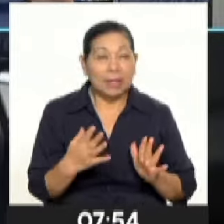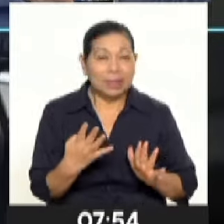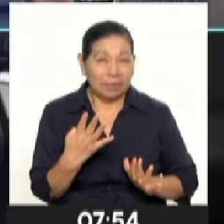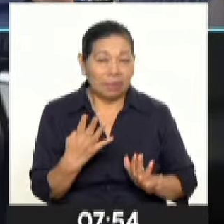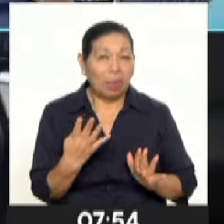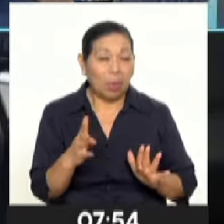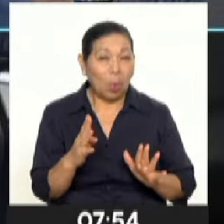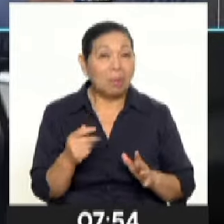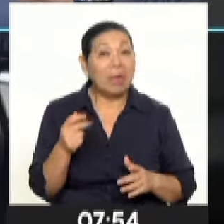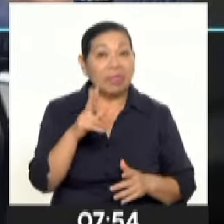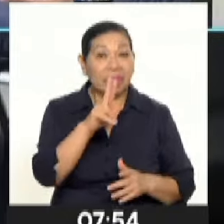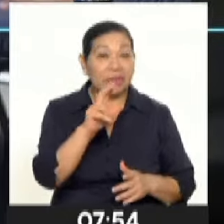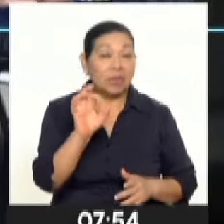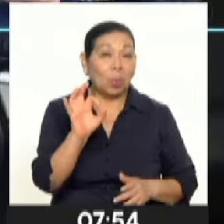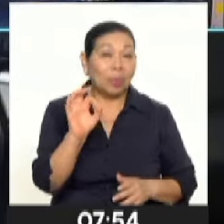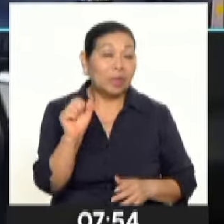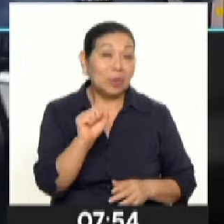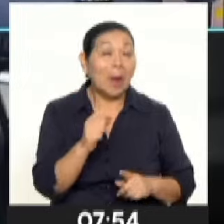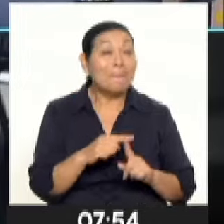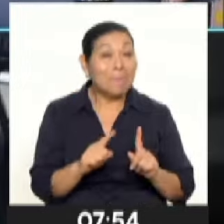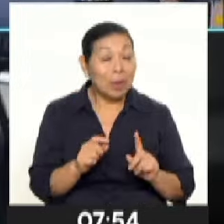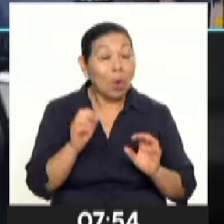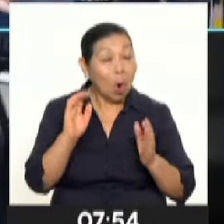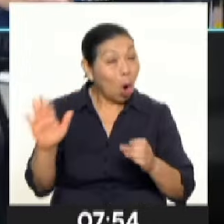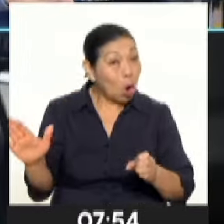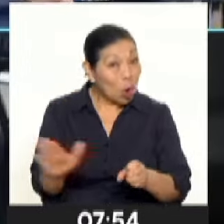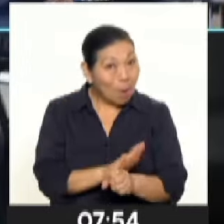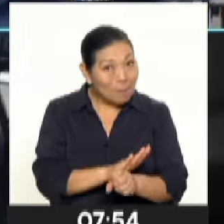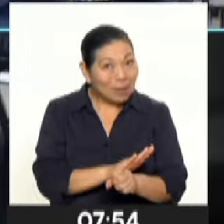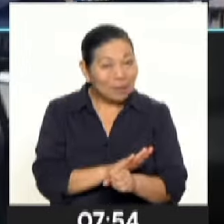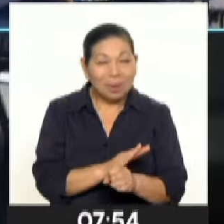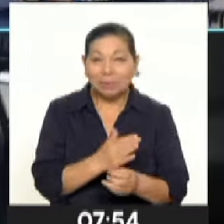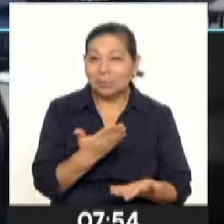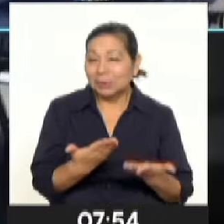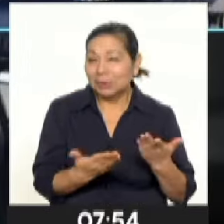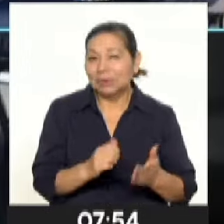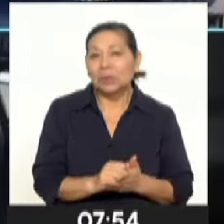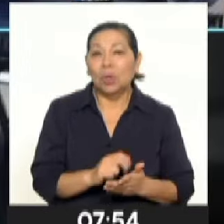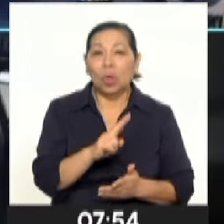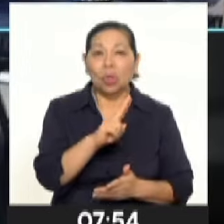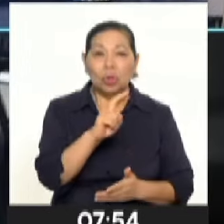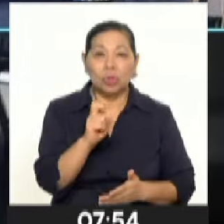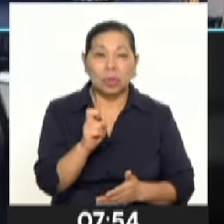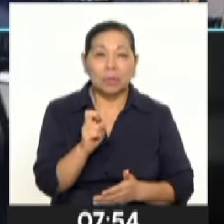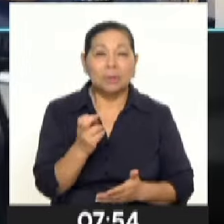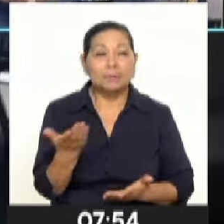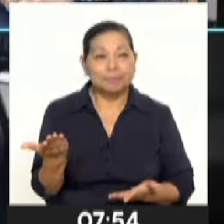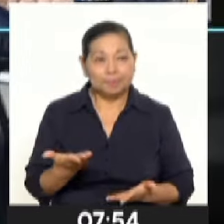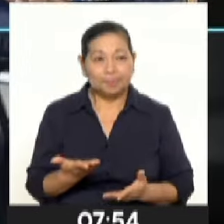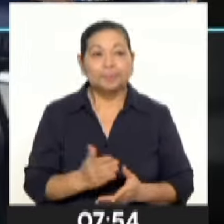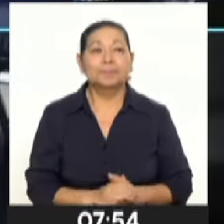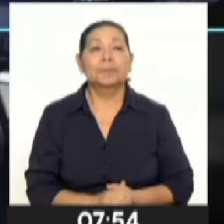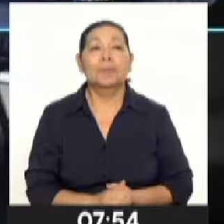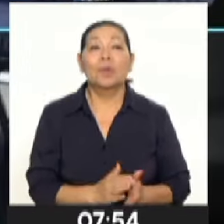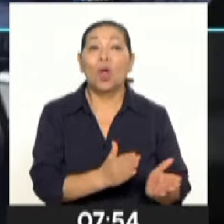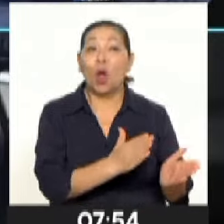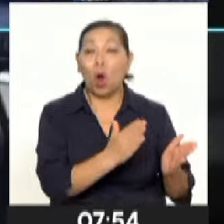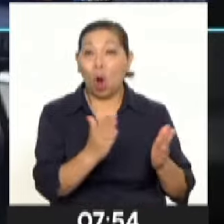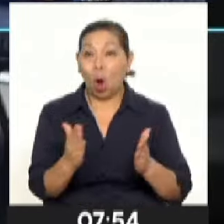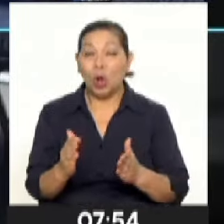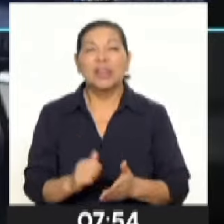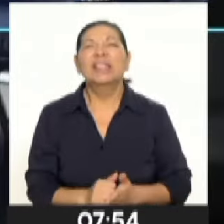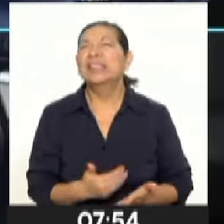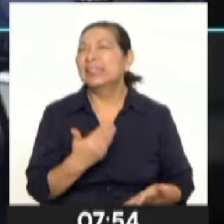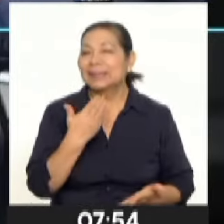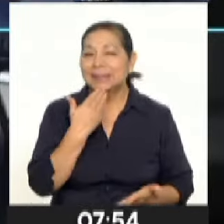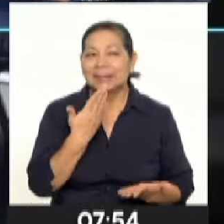años podían recibir 350 soles. Pero para recibir pensión completa, por lo menos 240 aportes. Siguiente, por favor. El otro sistema son